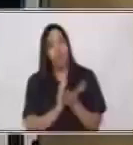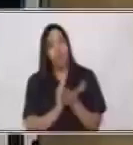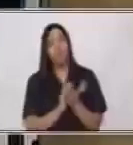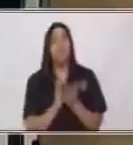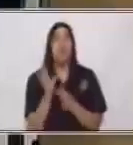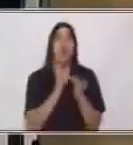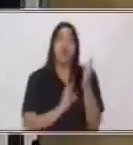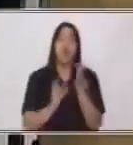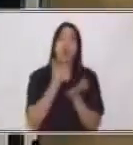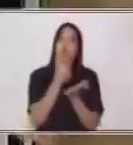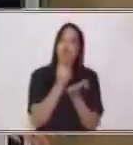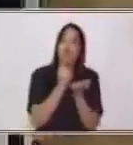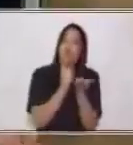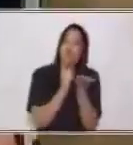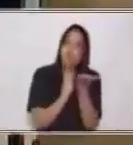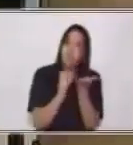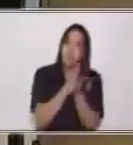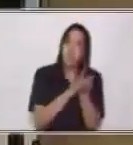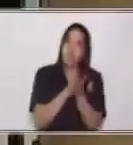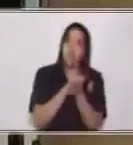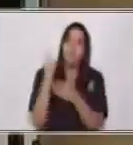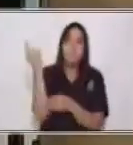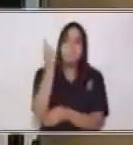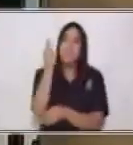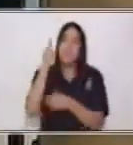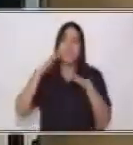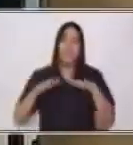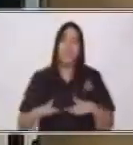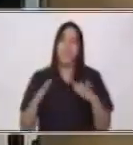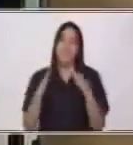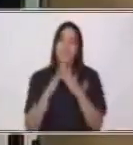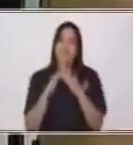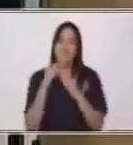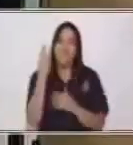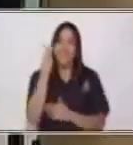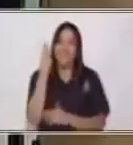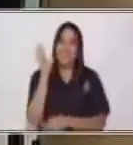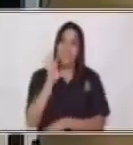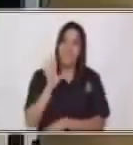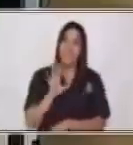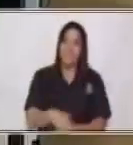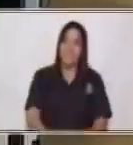Y lo más importante, quédate en casa. Hasta la próxima.